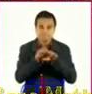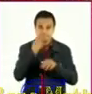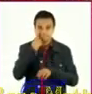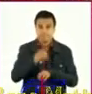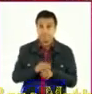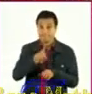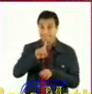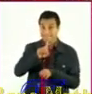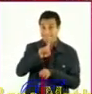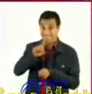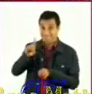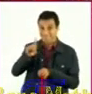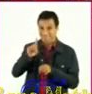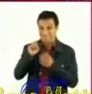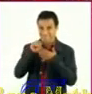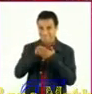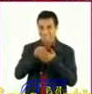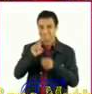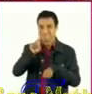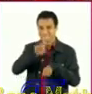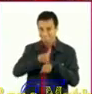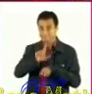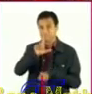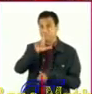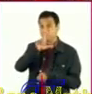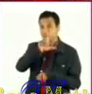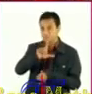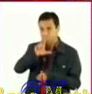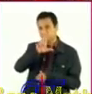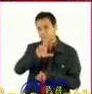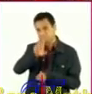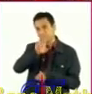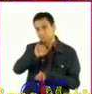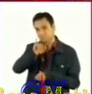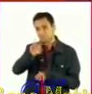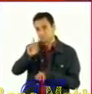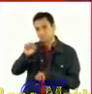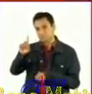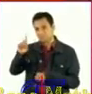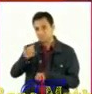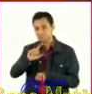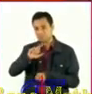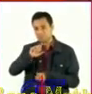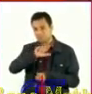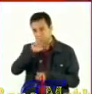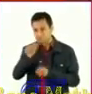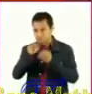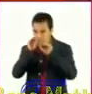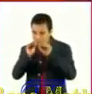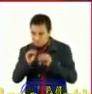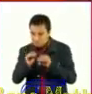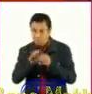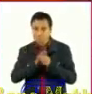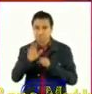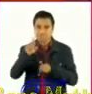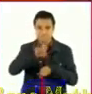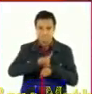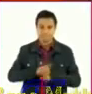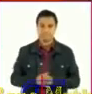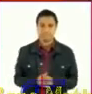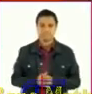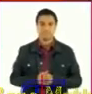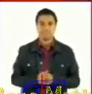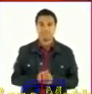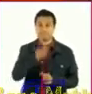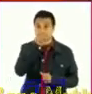ir sombreando con colores los días que se tardarán en las diferentes acciones. Así es. También es ideal poner